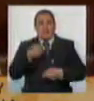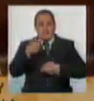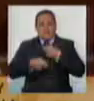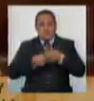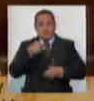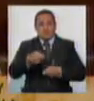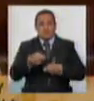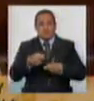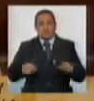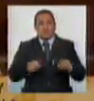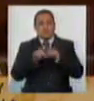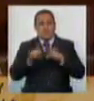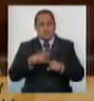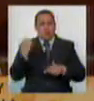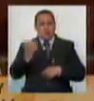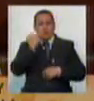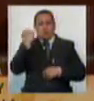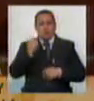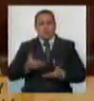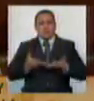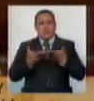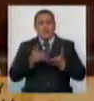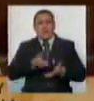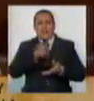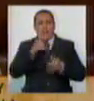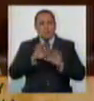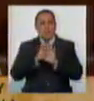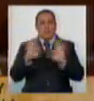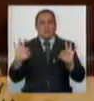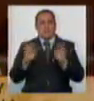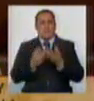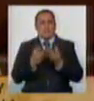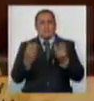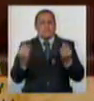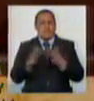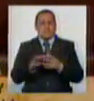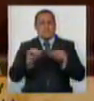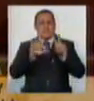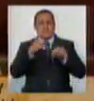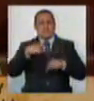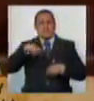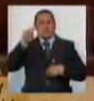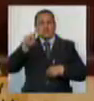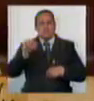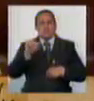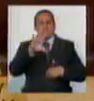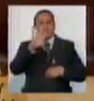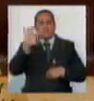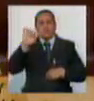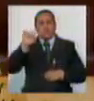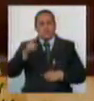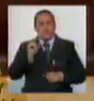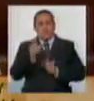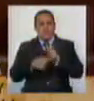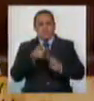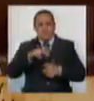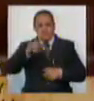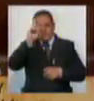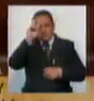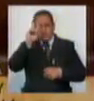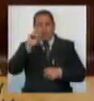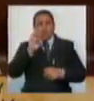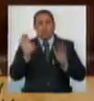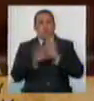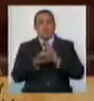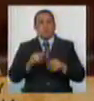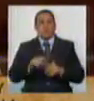inversiones, hemos conseguido brindarle agua y saneamiento a más de 7 millones y medio de peruanos. En